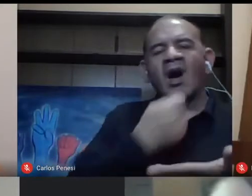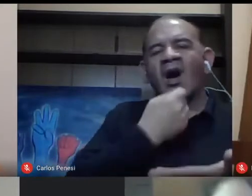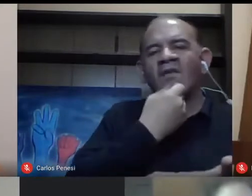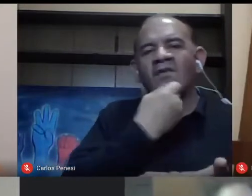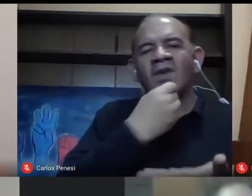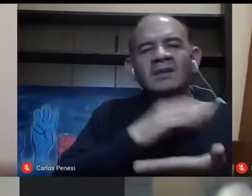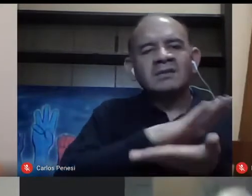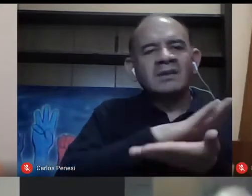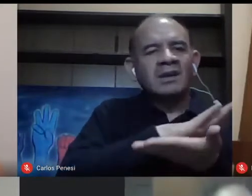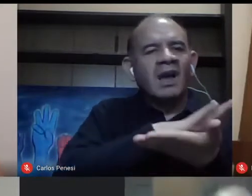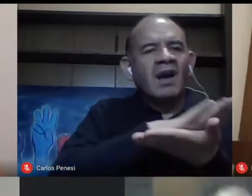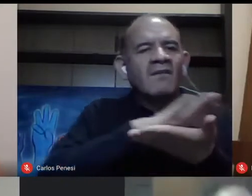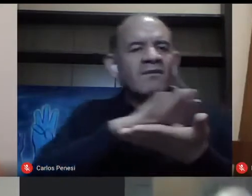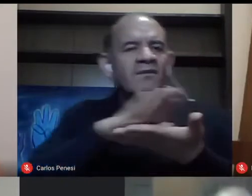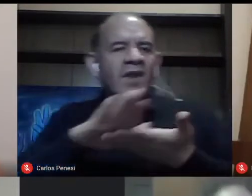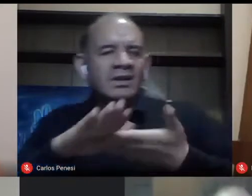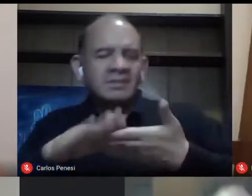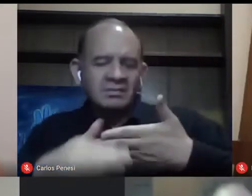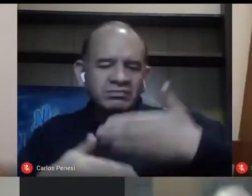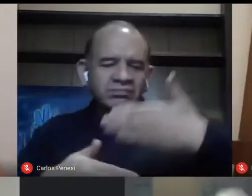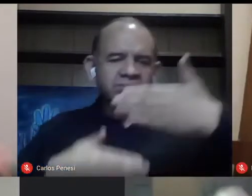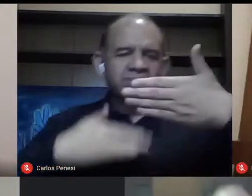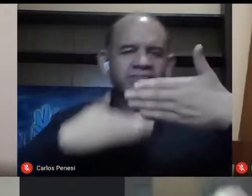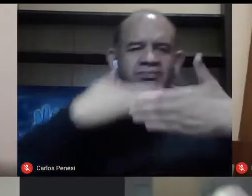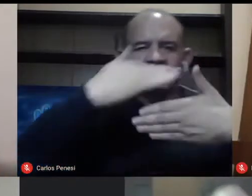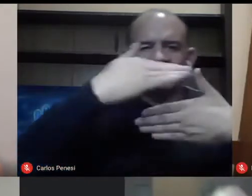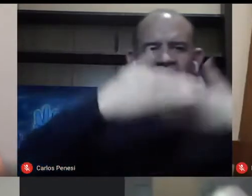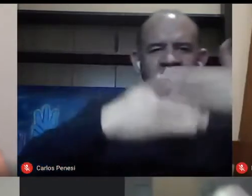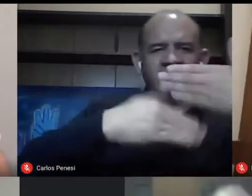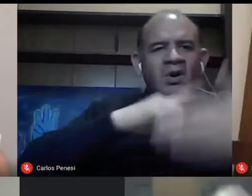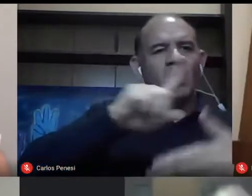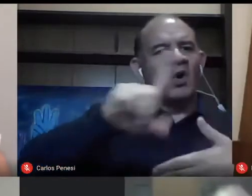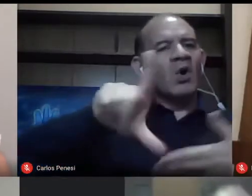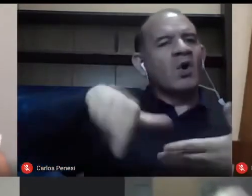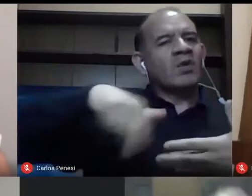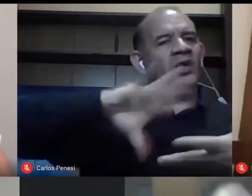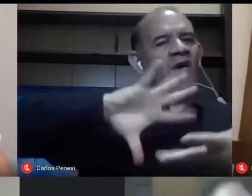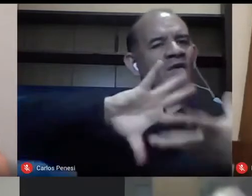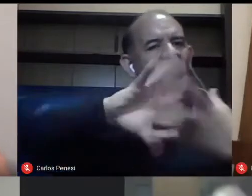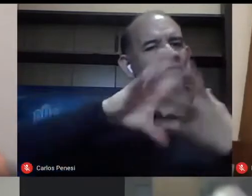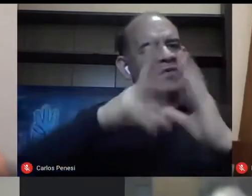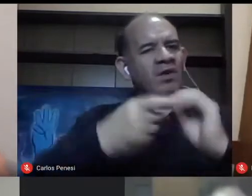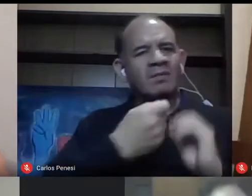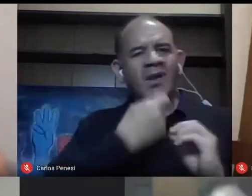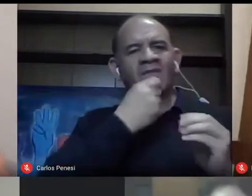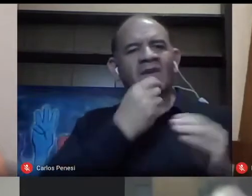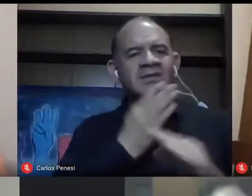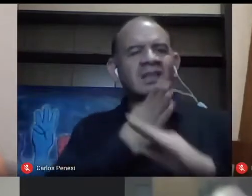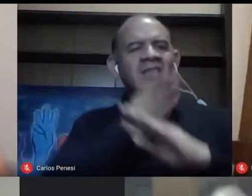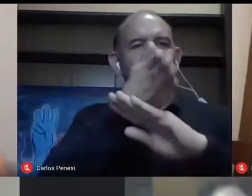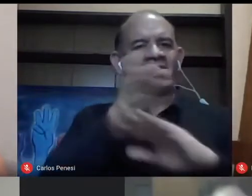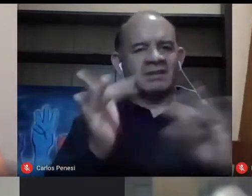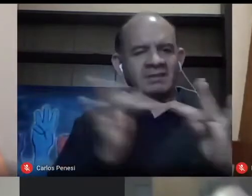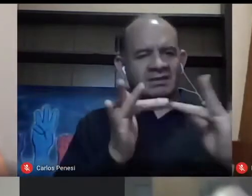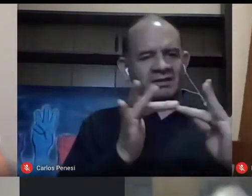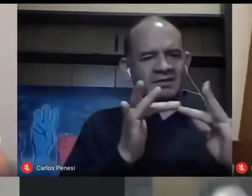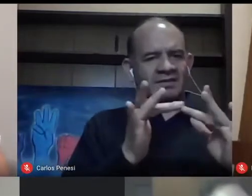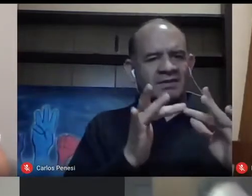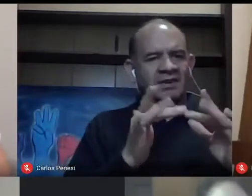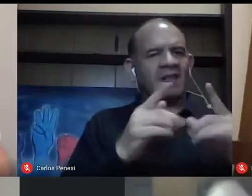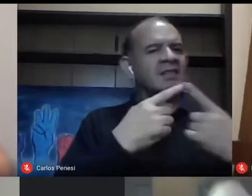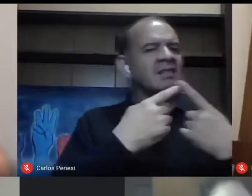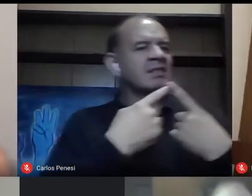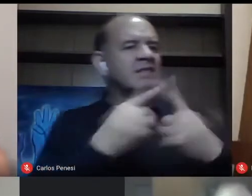digamos, para de ahí generar otros formatos accesibles en diversos formatos, también para